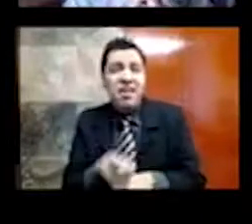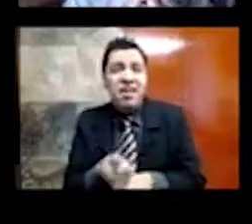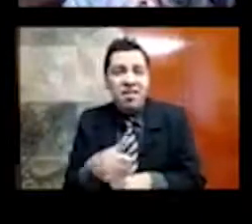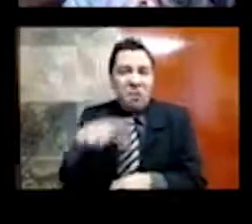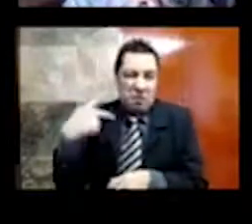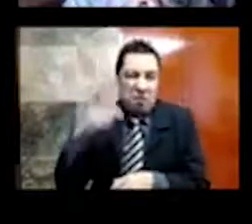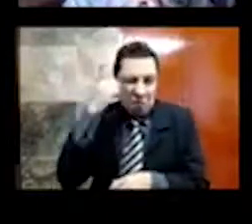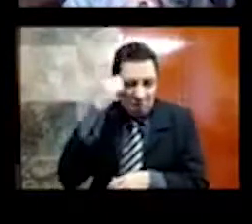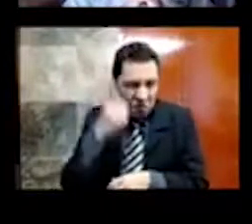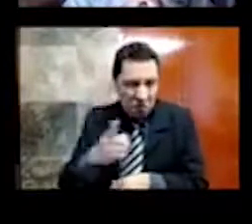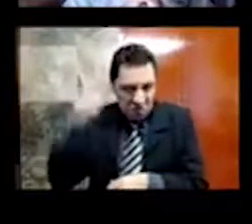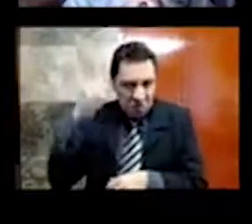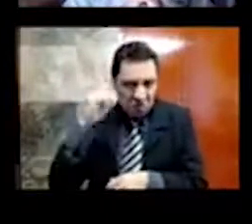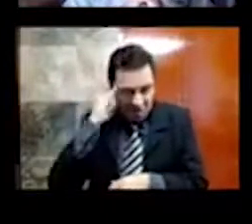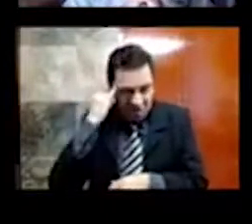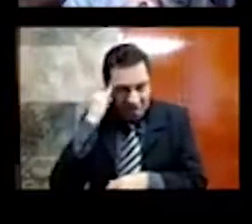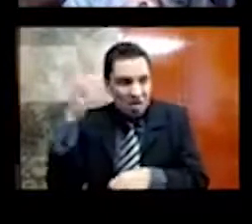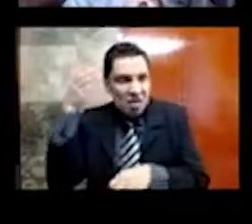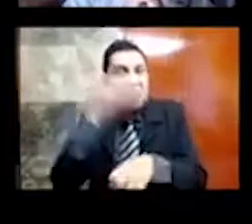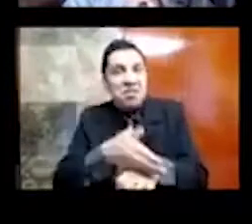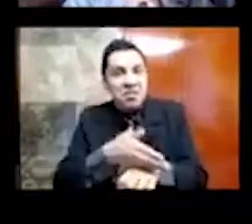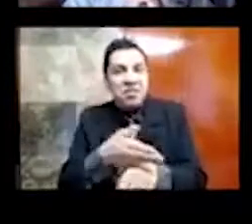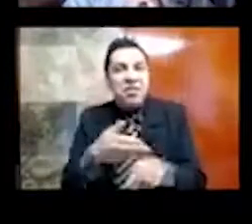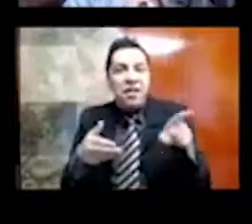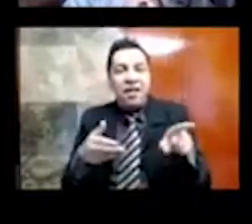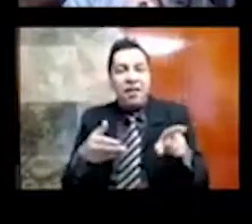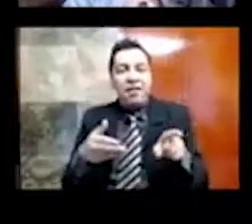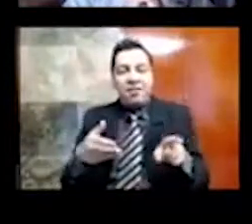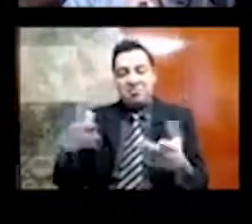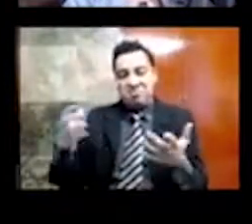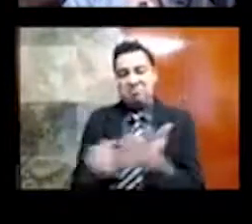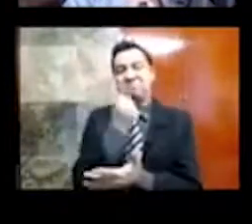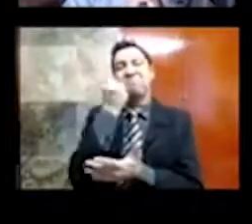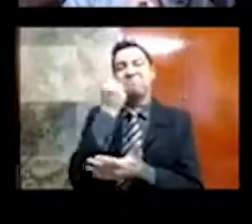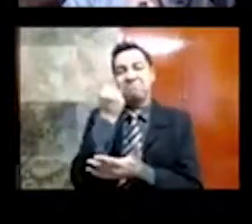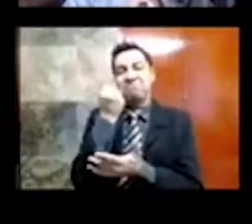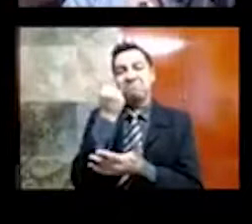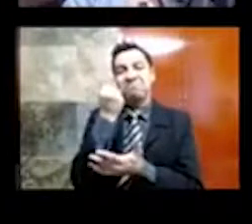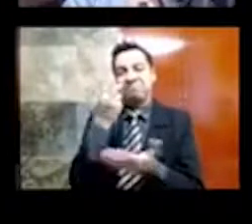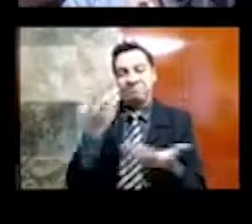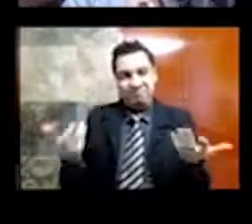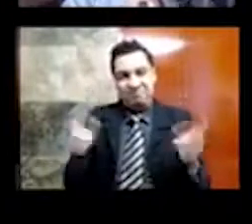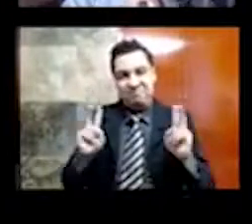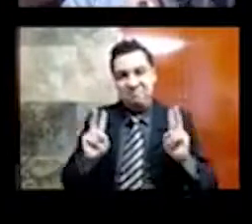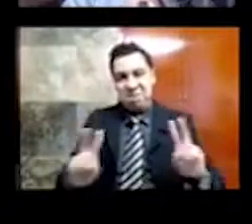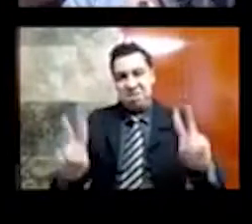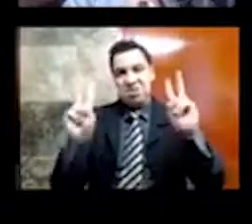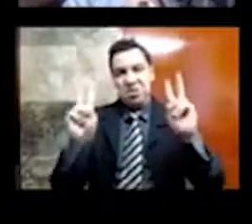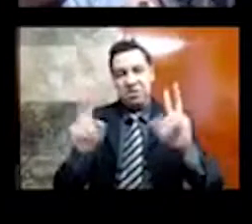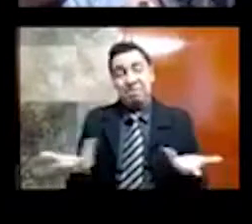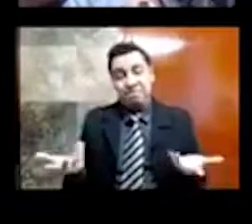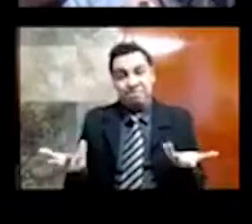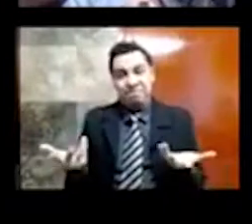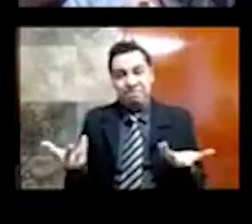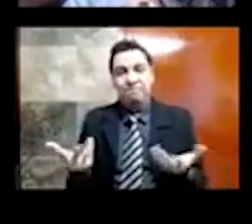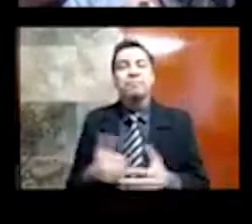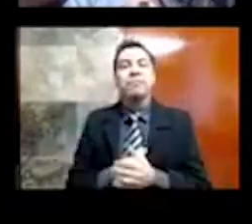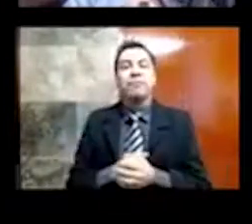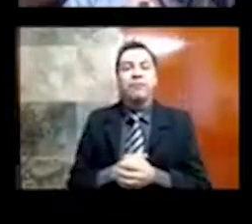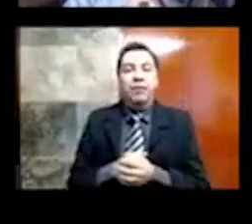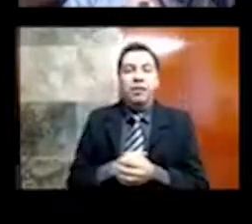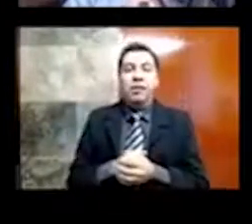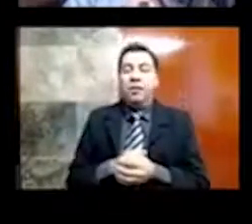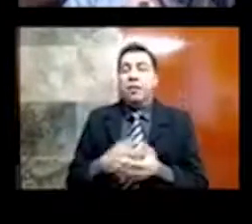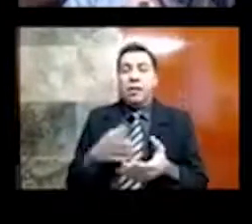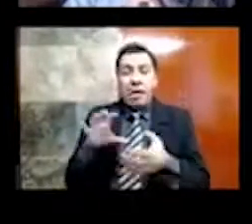que todo este proceso de empoderamiento y sobre todo al final que se llevó es que había tal cantidad de